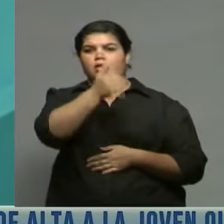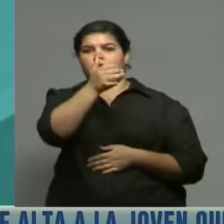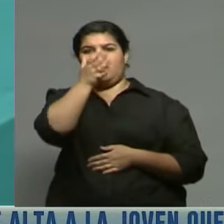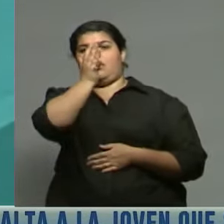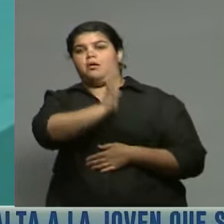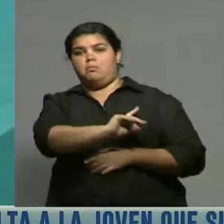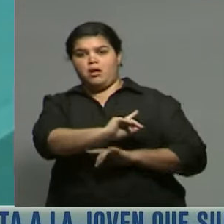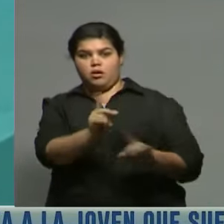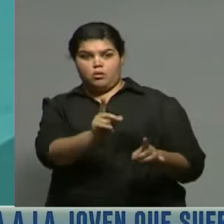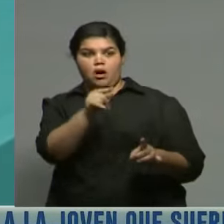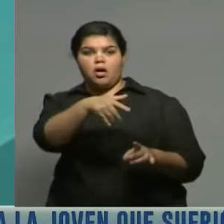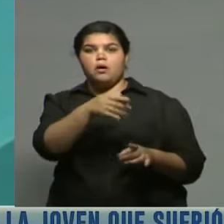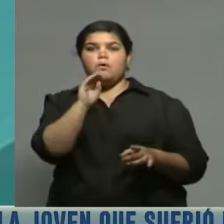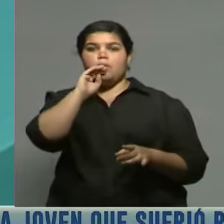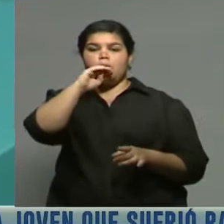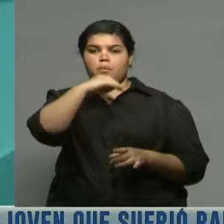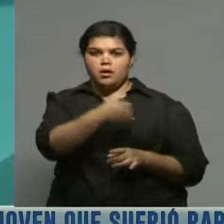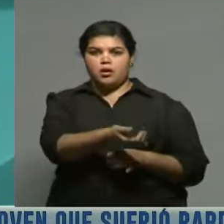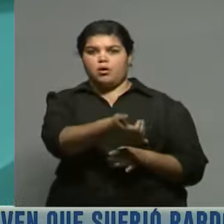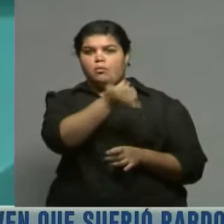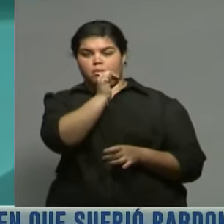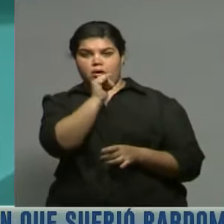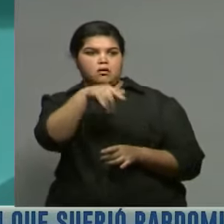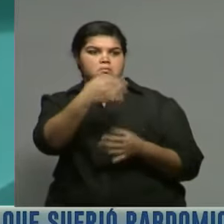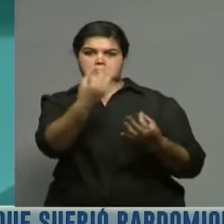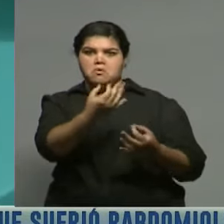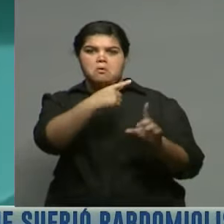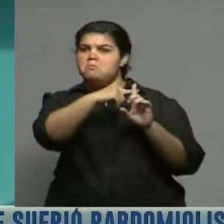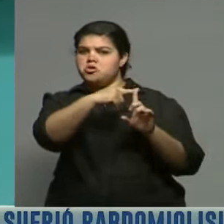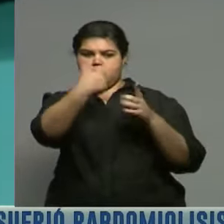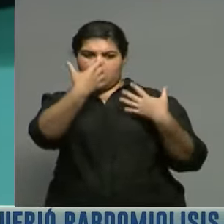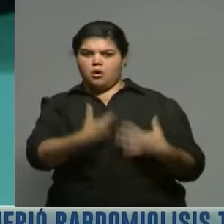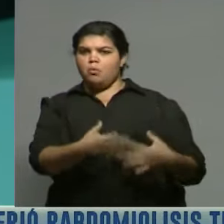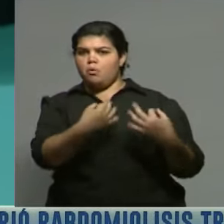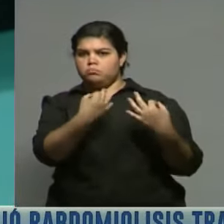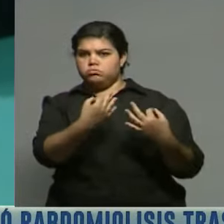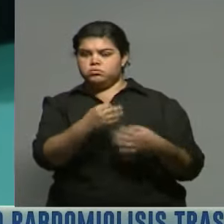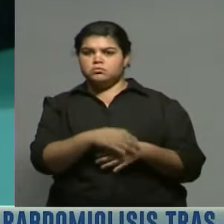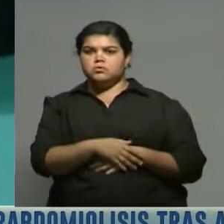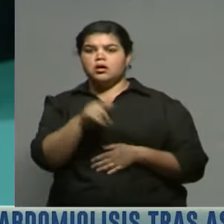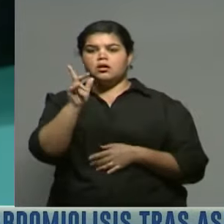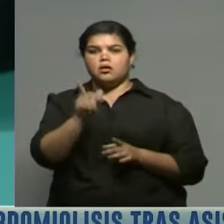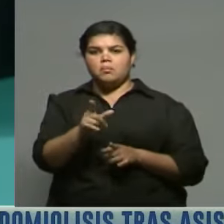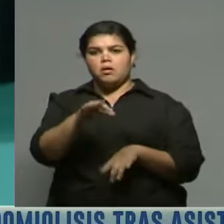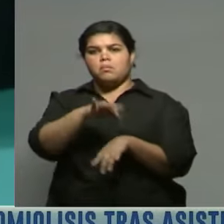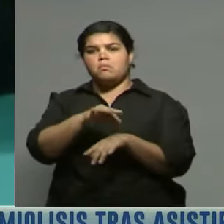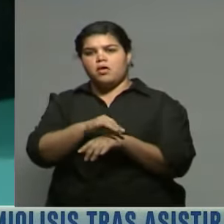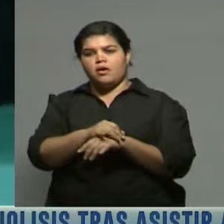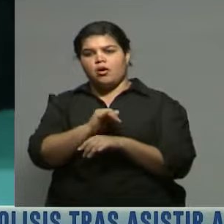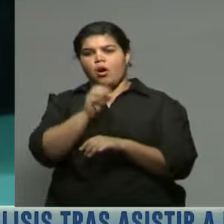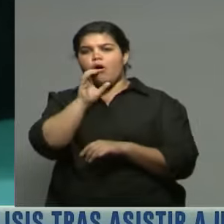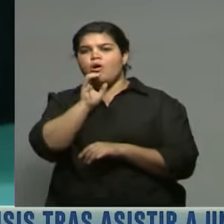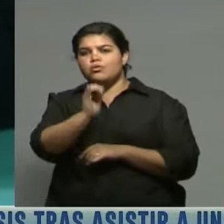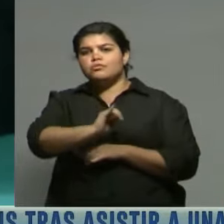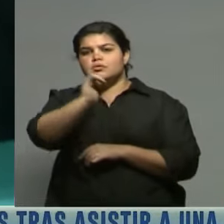que el vino es positivo para la salud y que más, los médicos generalmente recomiendan que